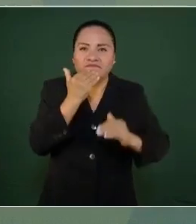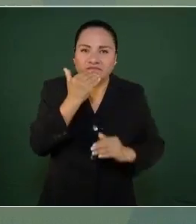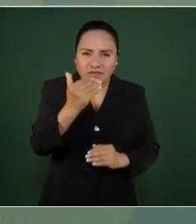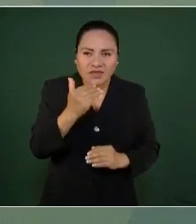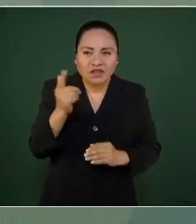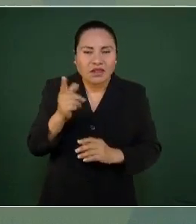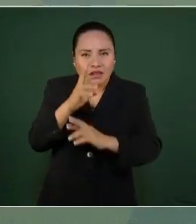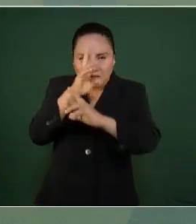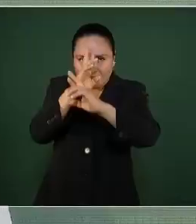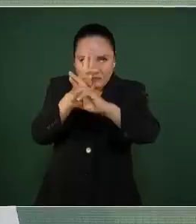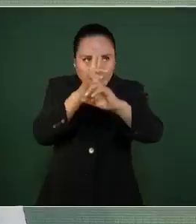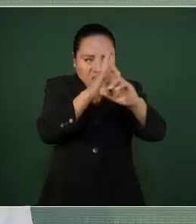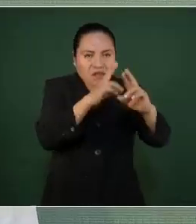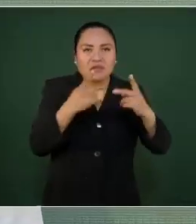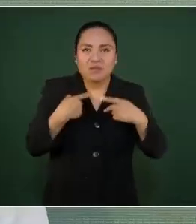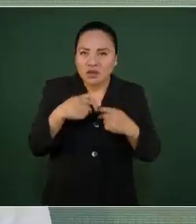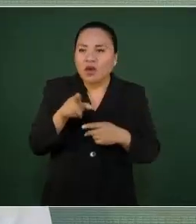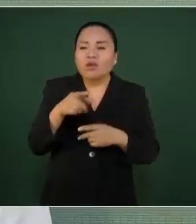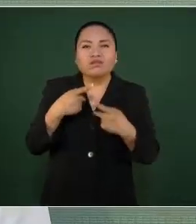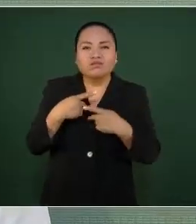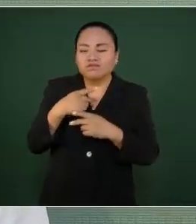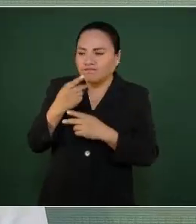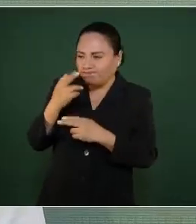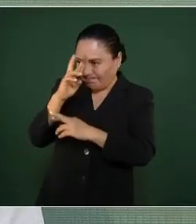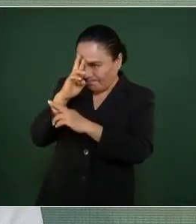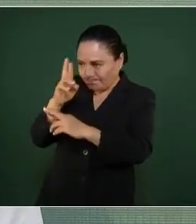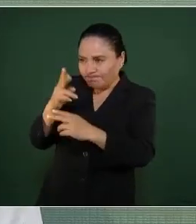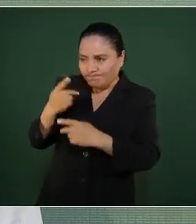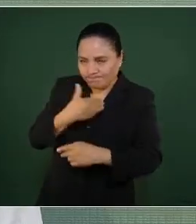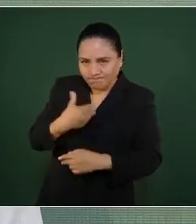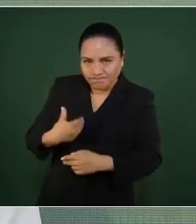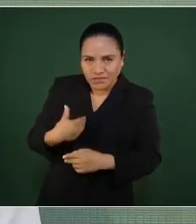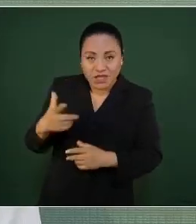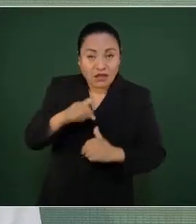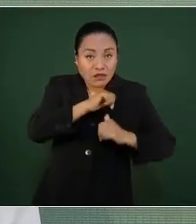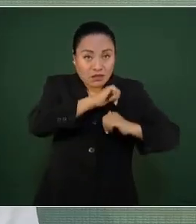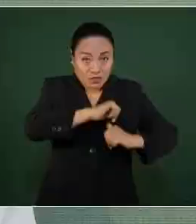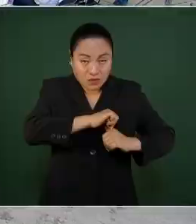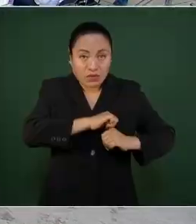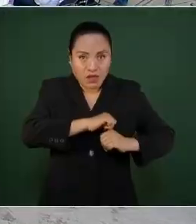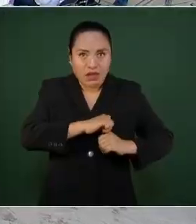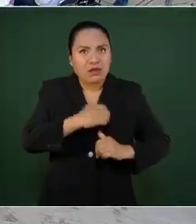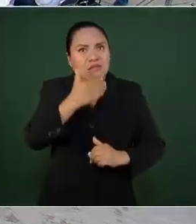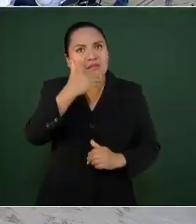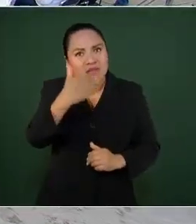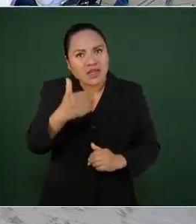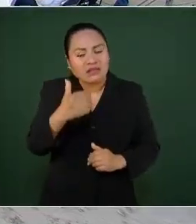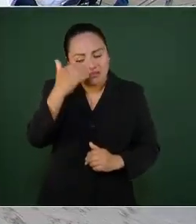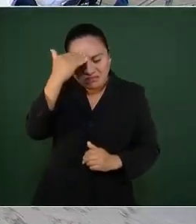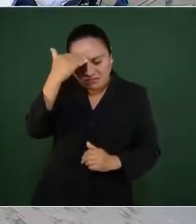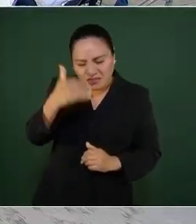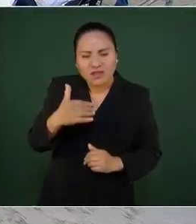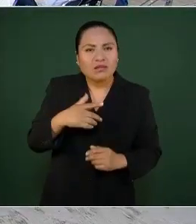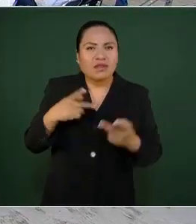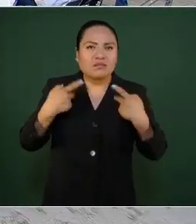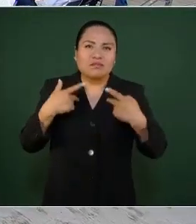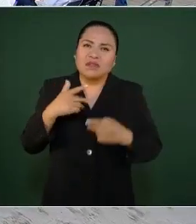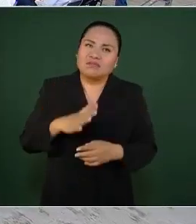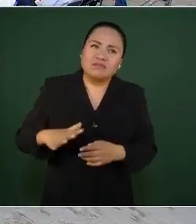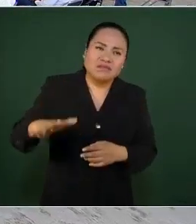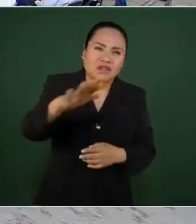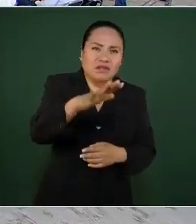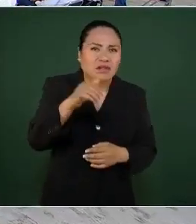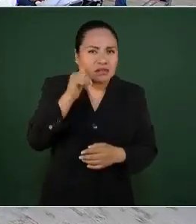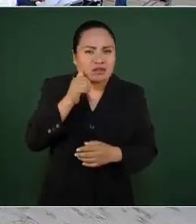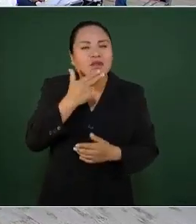de respeto y reconocimiento. Pero también la autoridad también es moral y se obtiene cuando alguien se